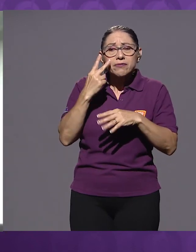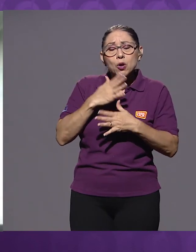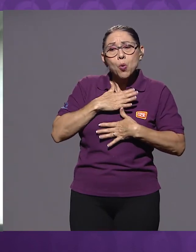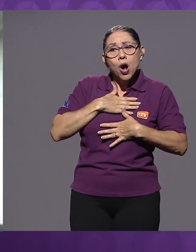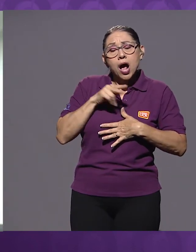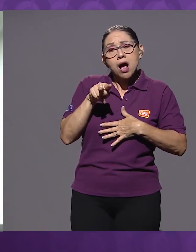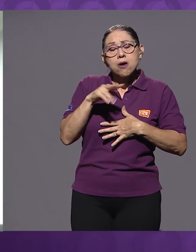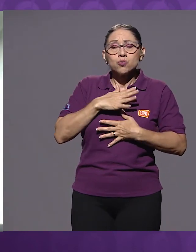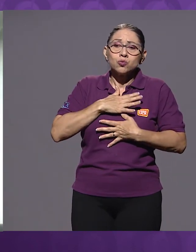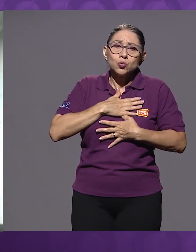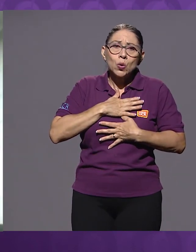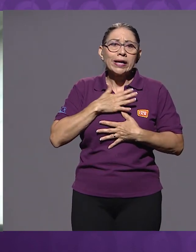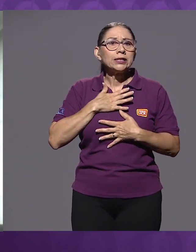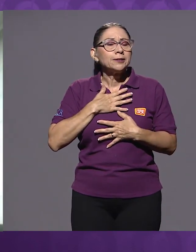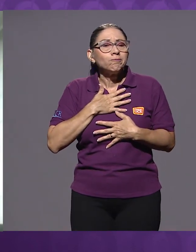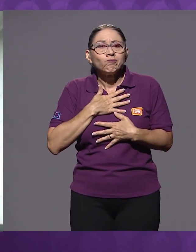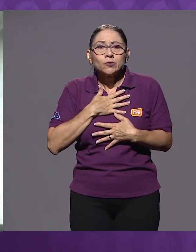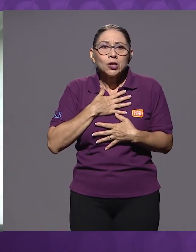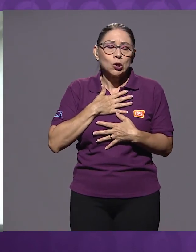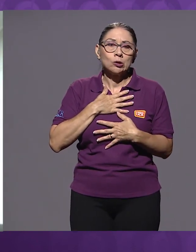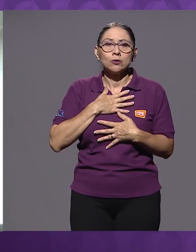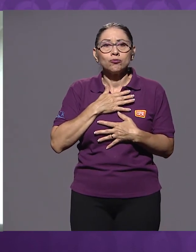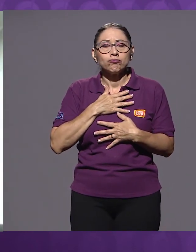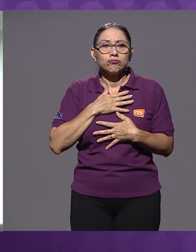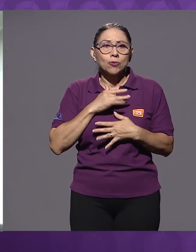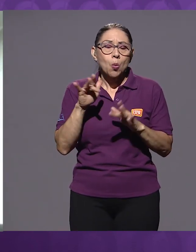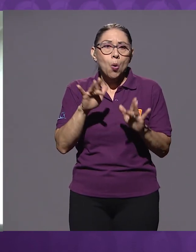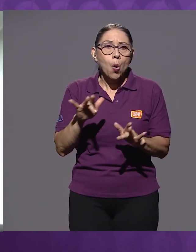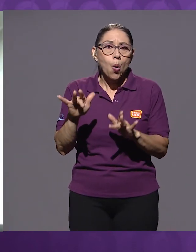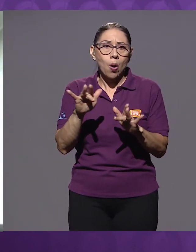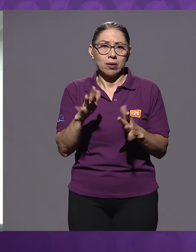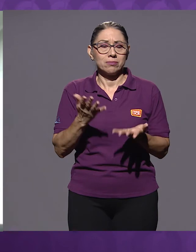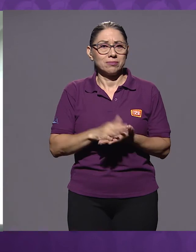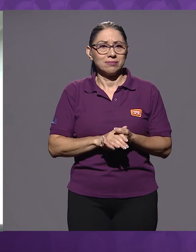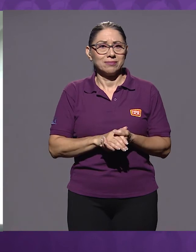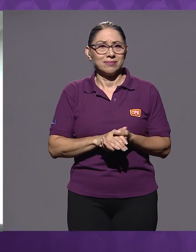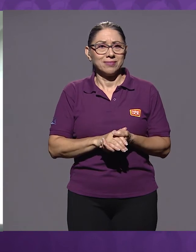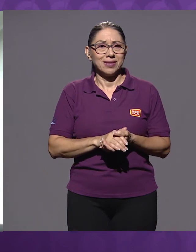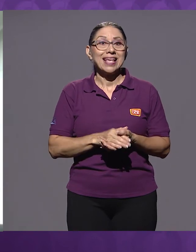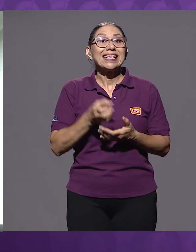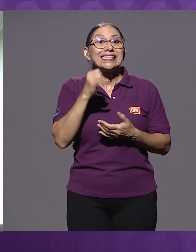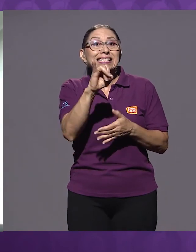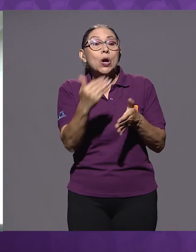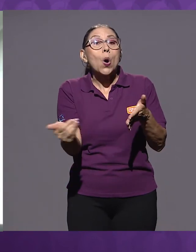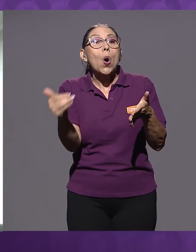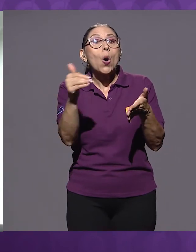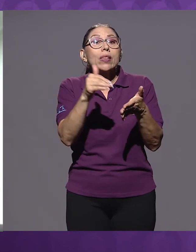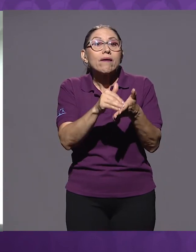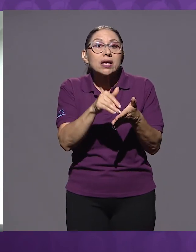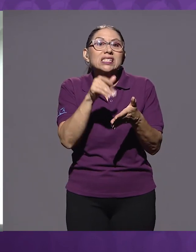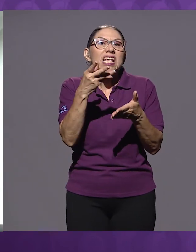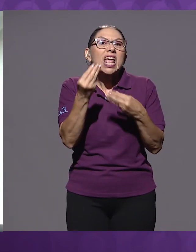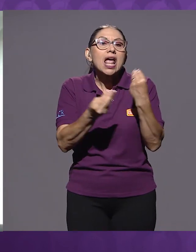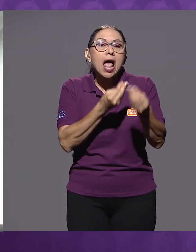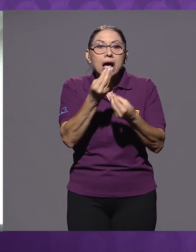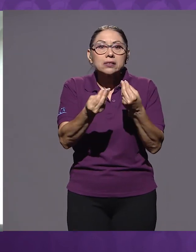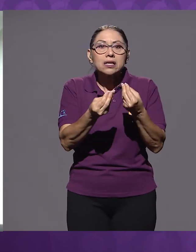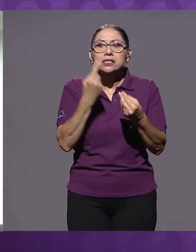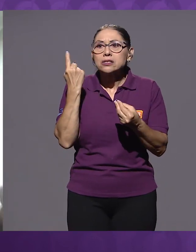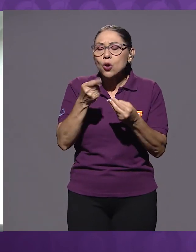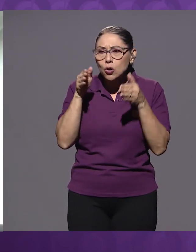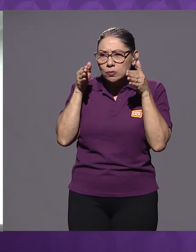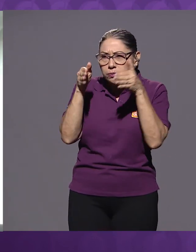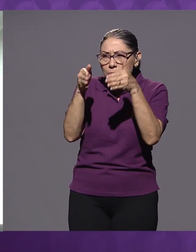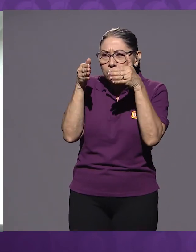persona con discapacidad, si pone una vez más el problema en el individuo, ¿sí?